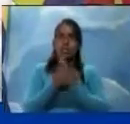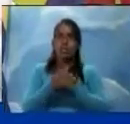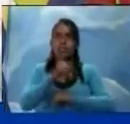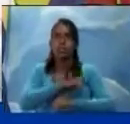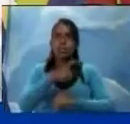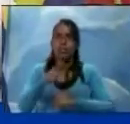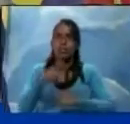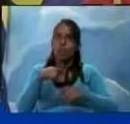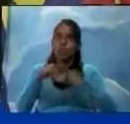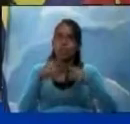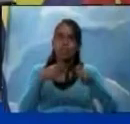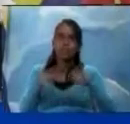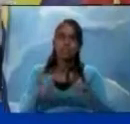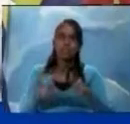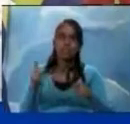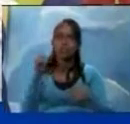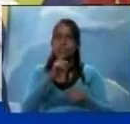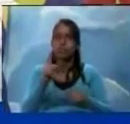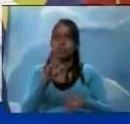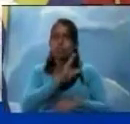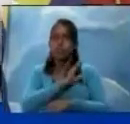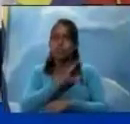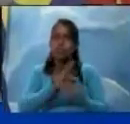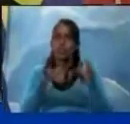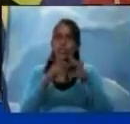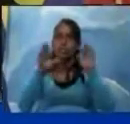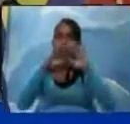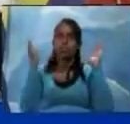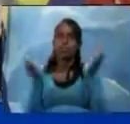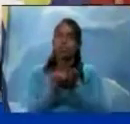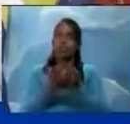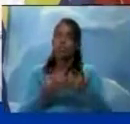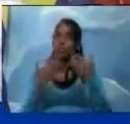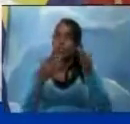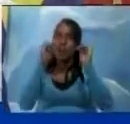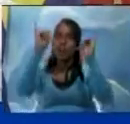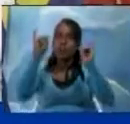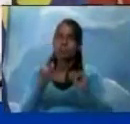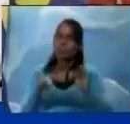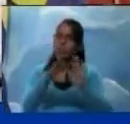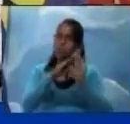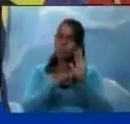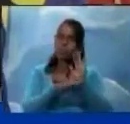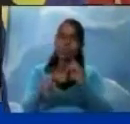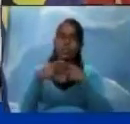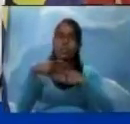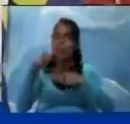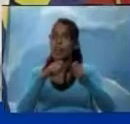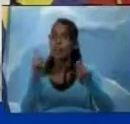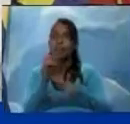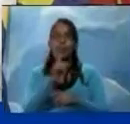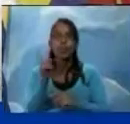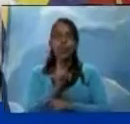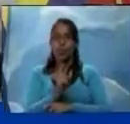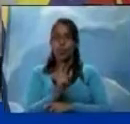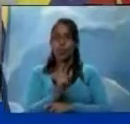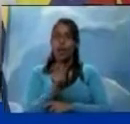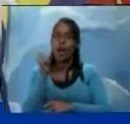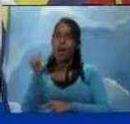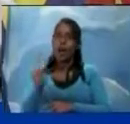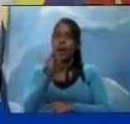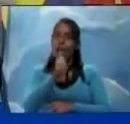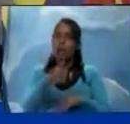los talentos. No a todo el mundo le da la misma cantidad de talento. No, a